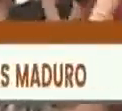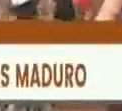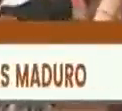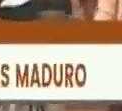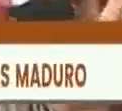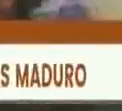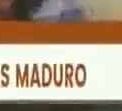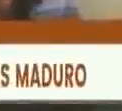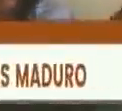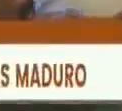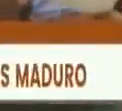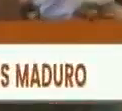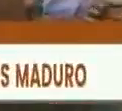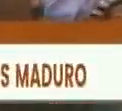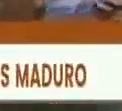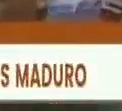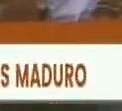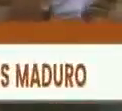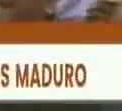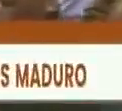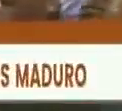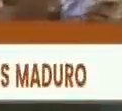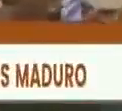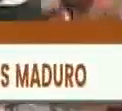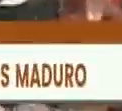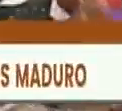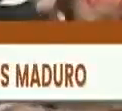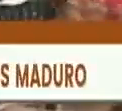Mira veníamos caminando